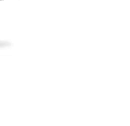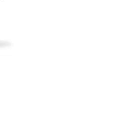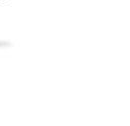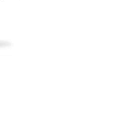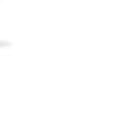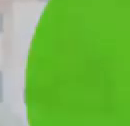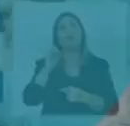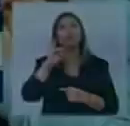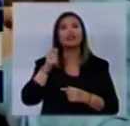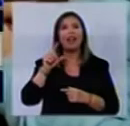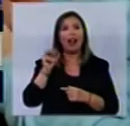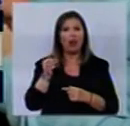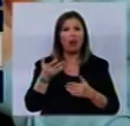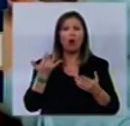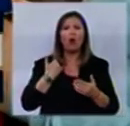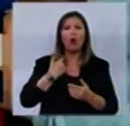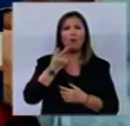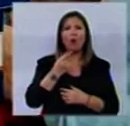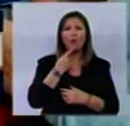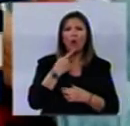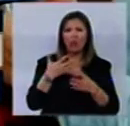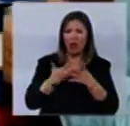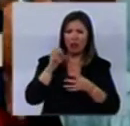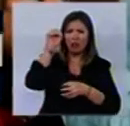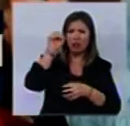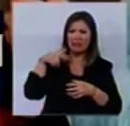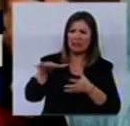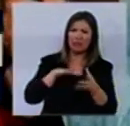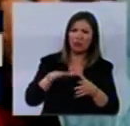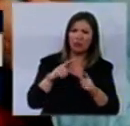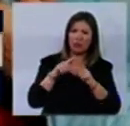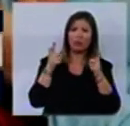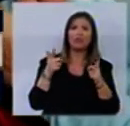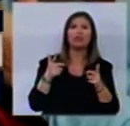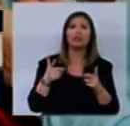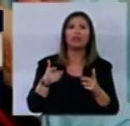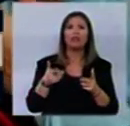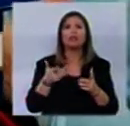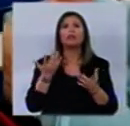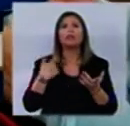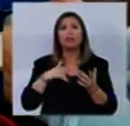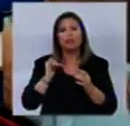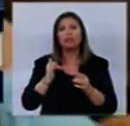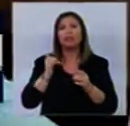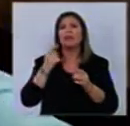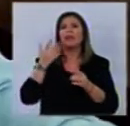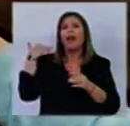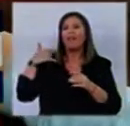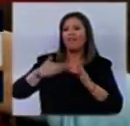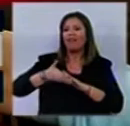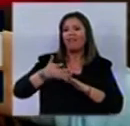de qué manera está reaccionando el partido socialista a esta situación que seguramente tenga que ver con posicionamiento rumbo a octubre